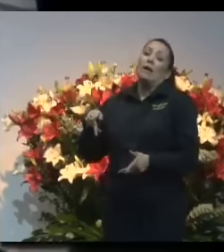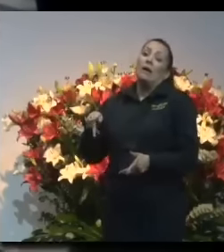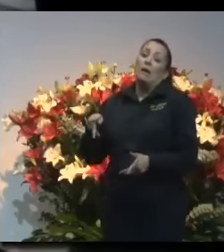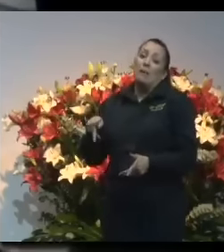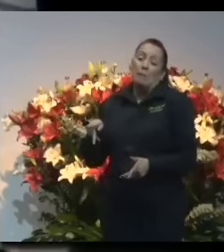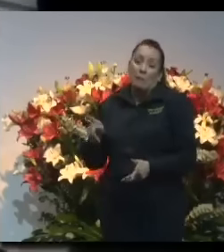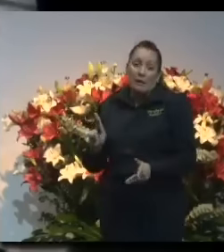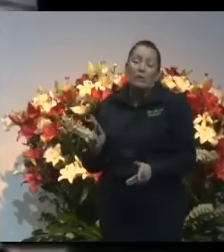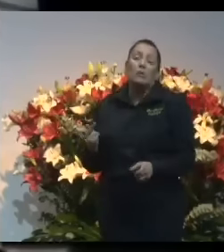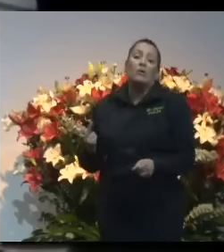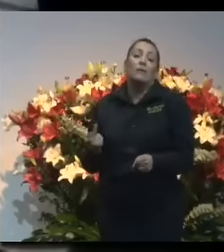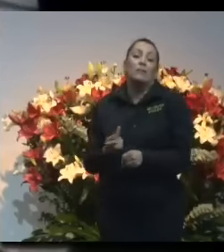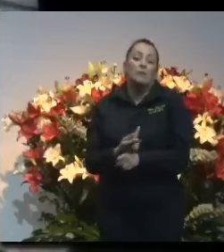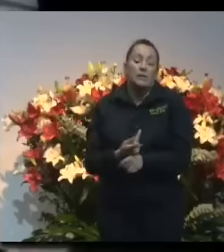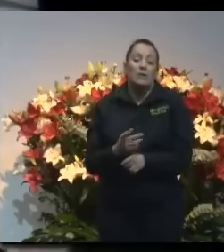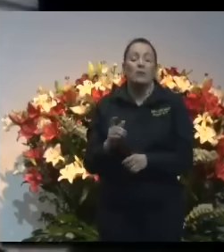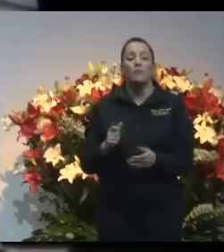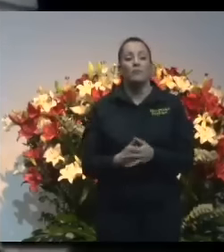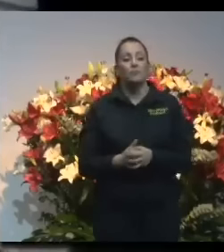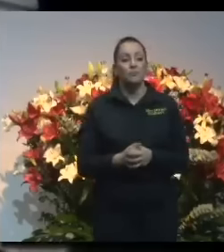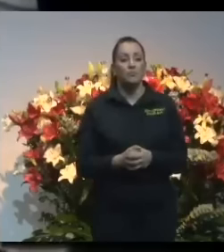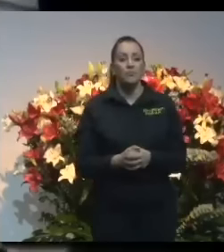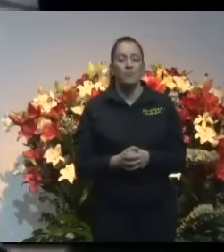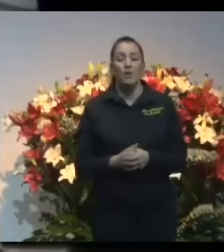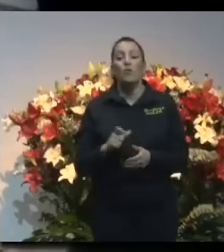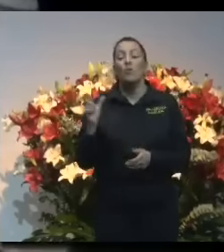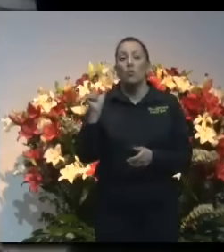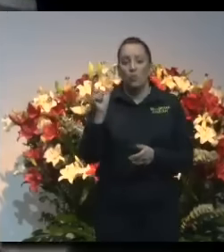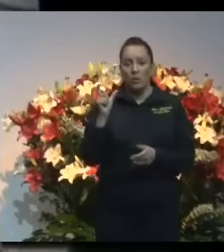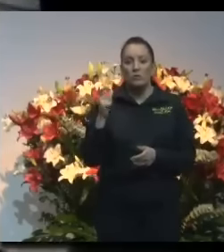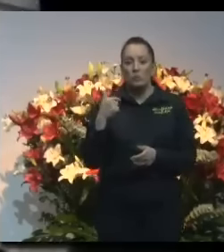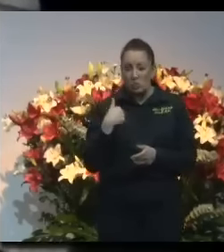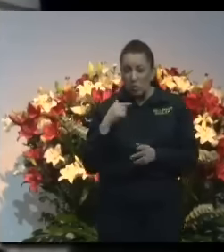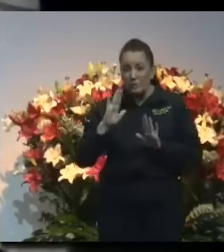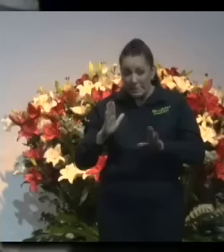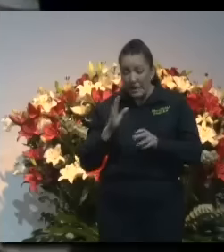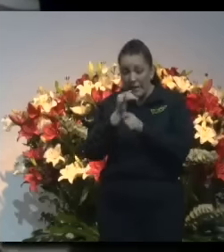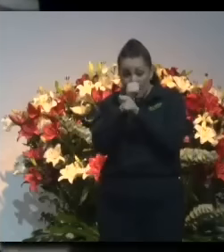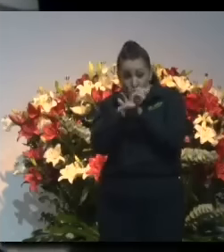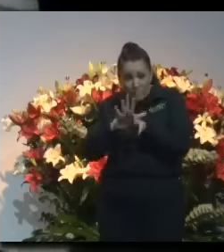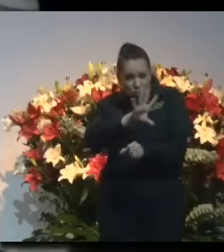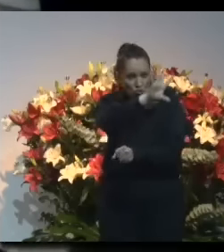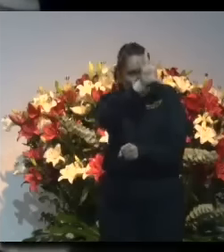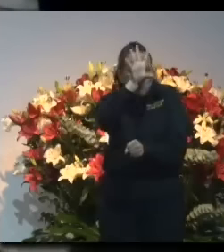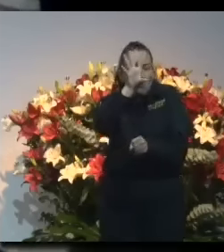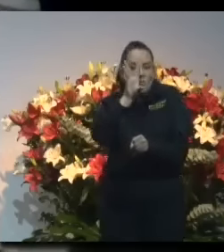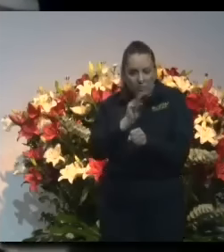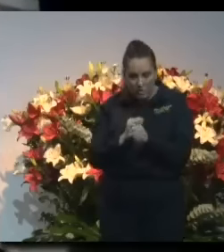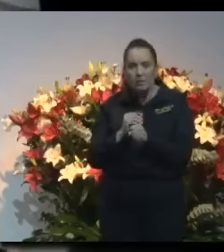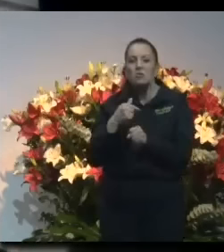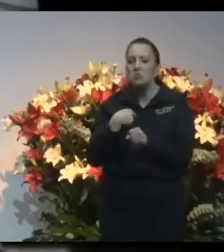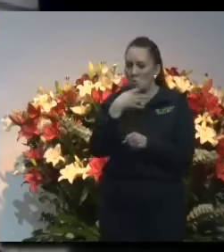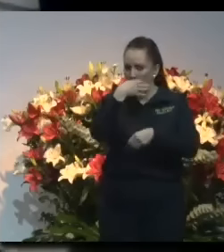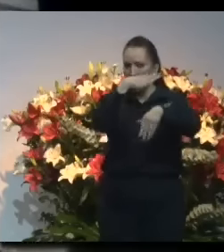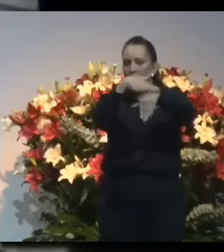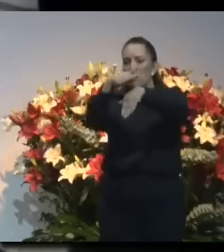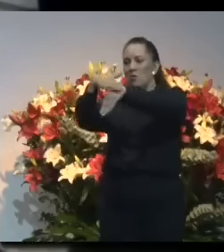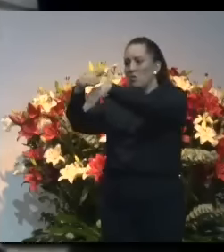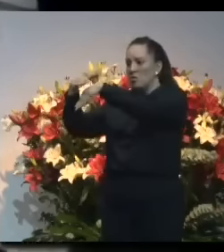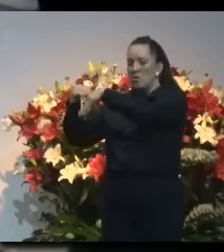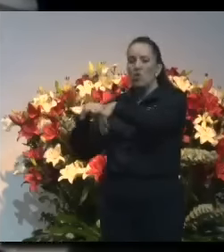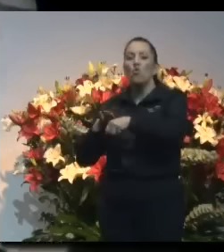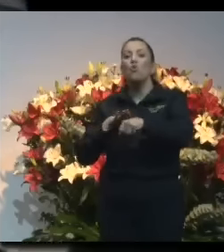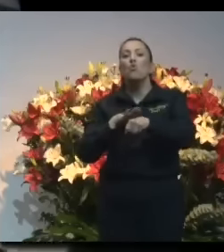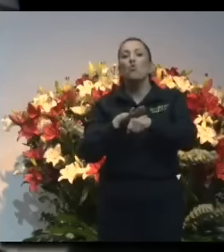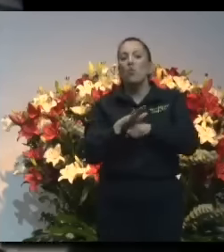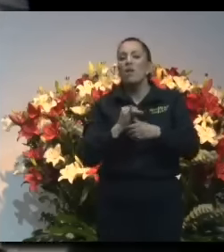que una vez que tenga yo el estudio completo, voy a comunicar cuál sería la decisión. Pero lo único que